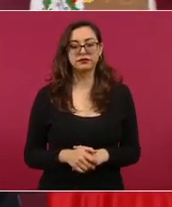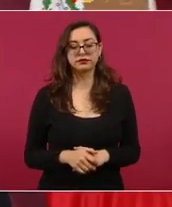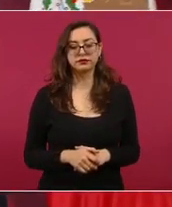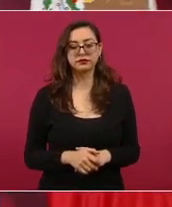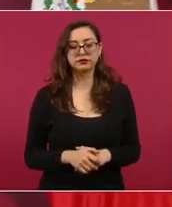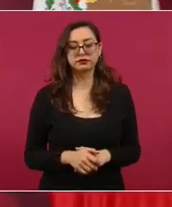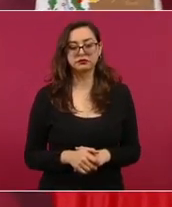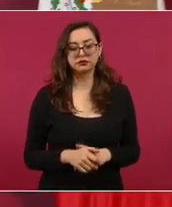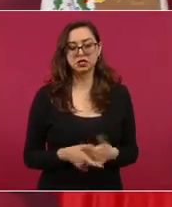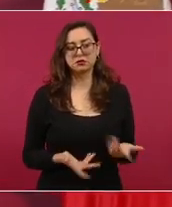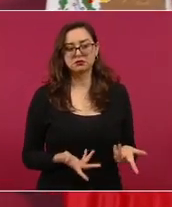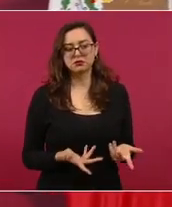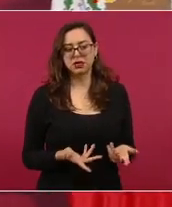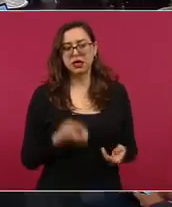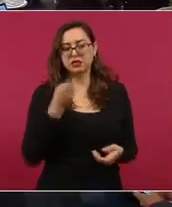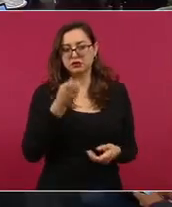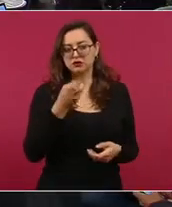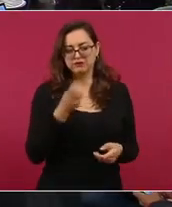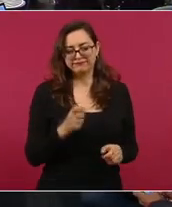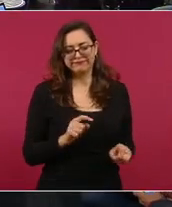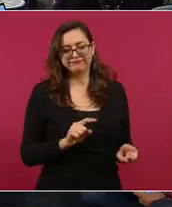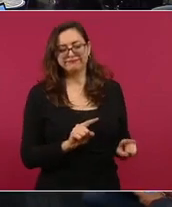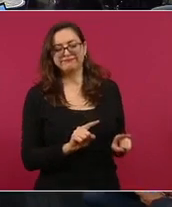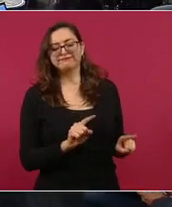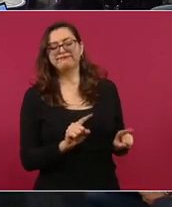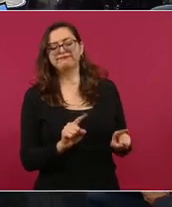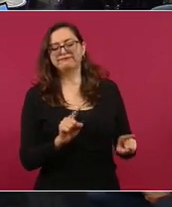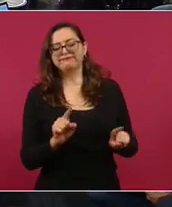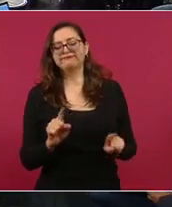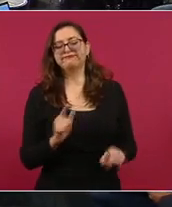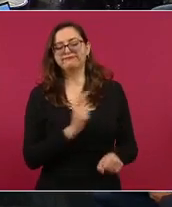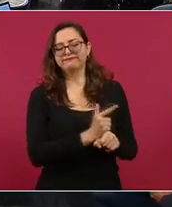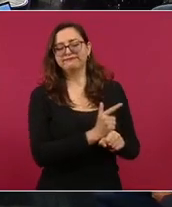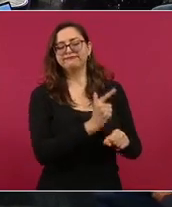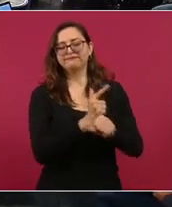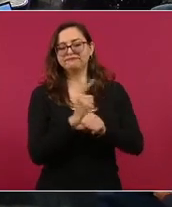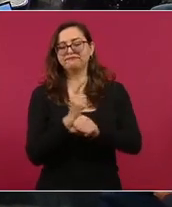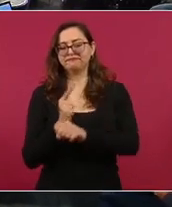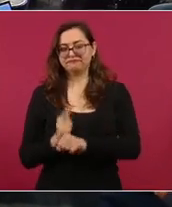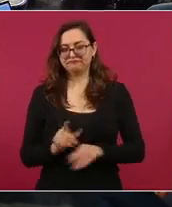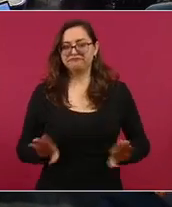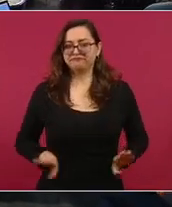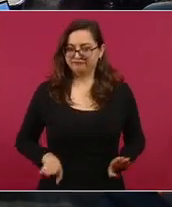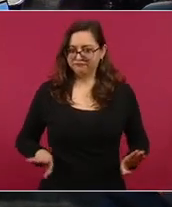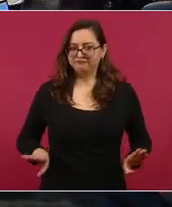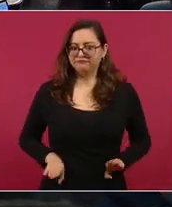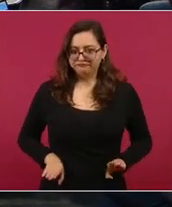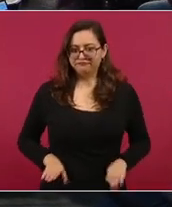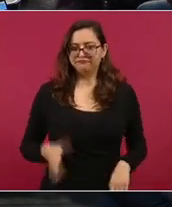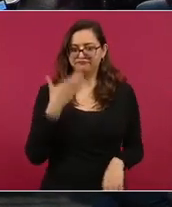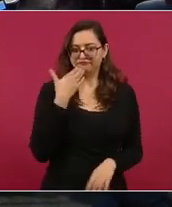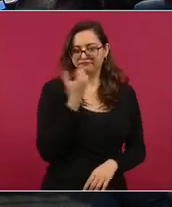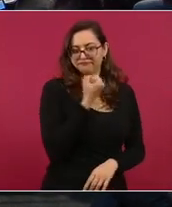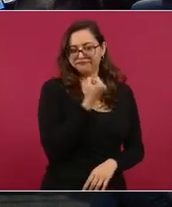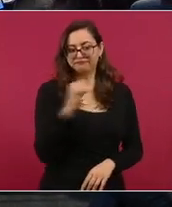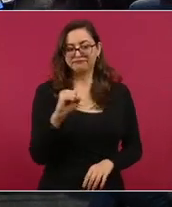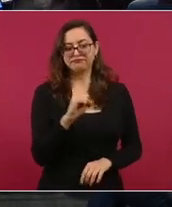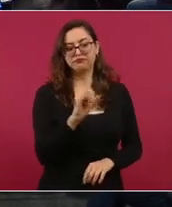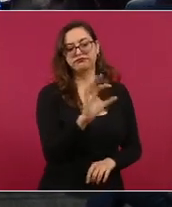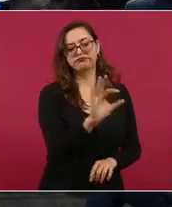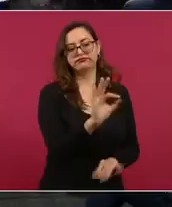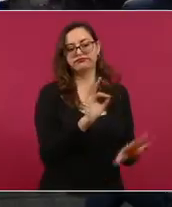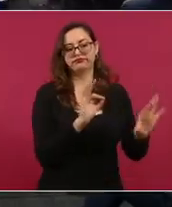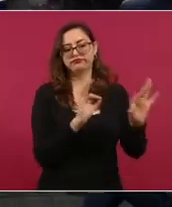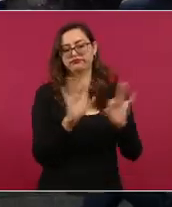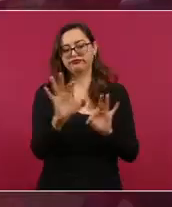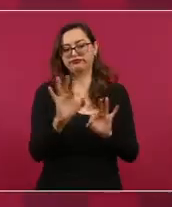son prospectos, si dan el ancho, pues ya se desarrollan